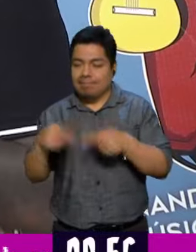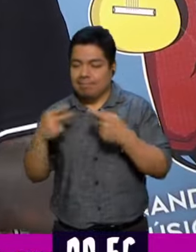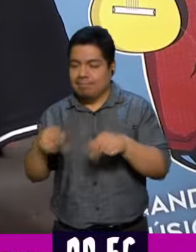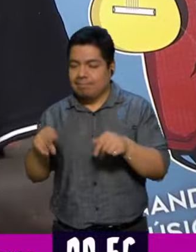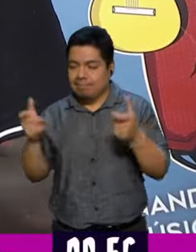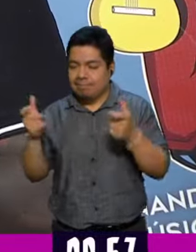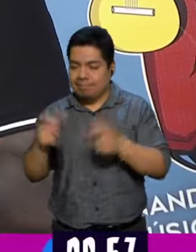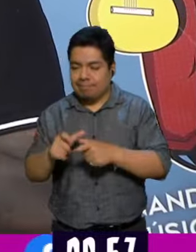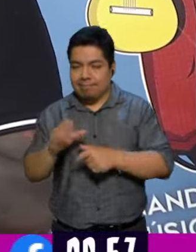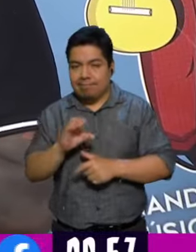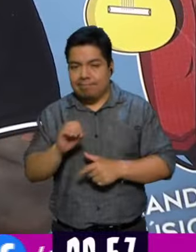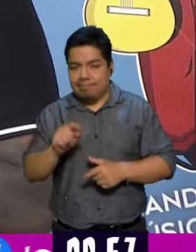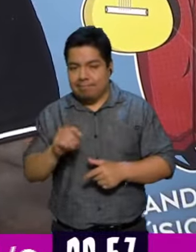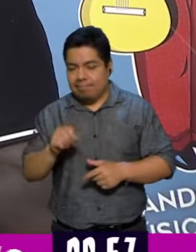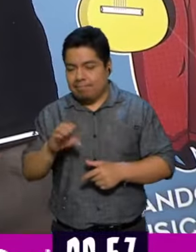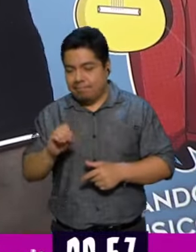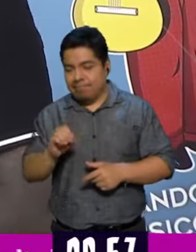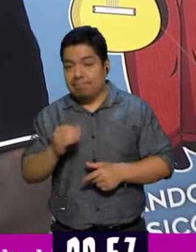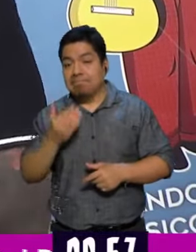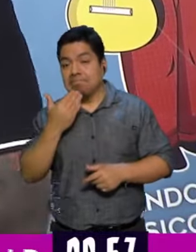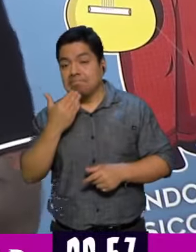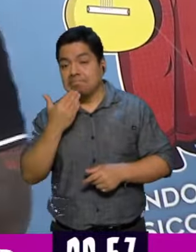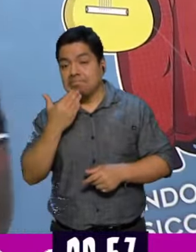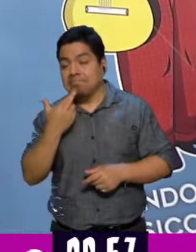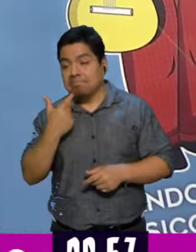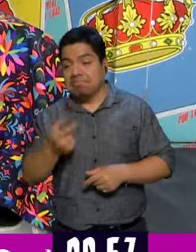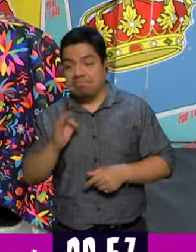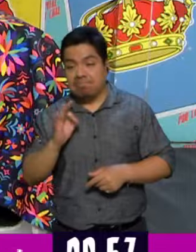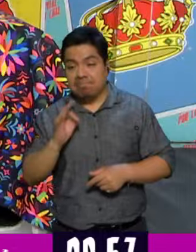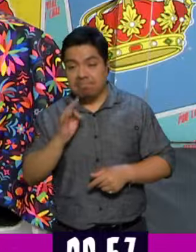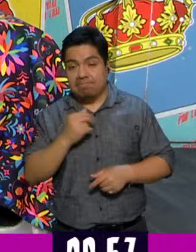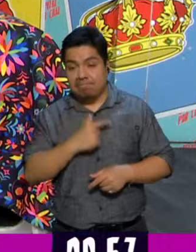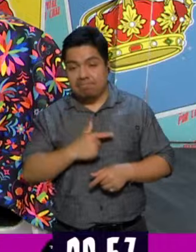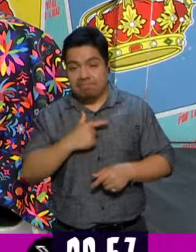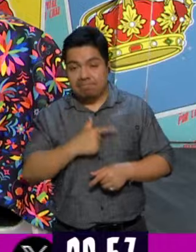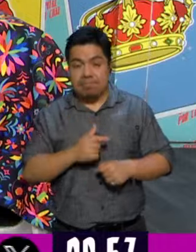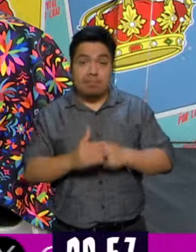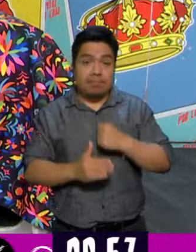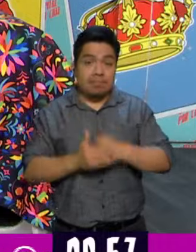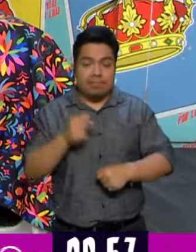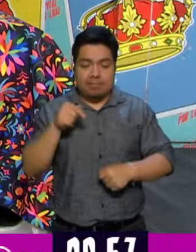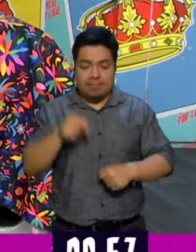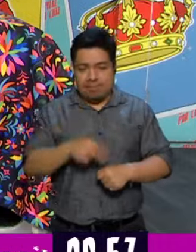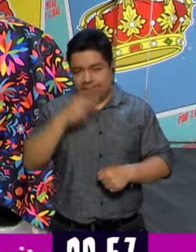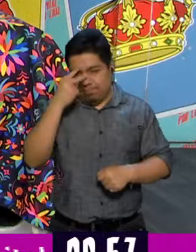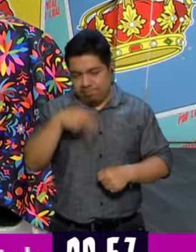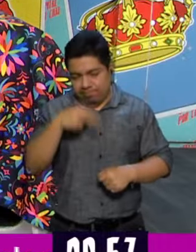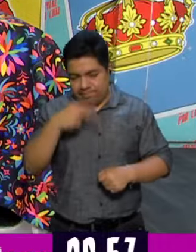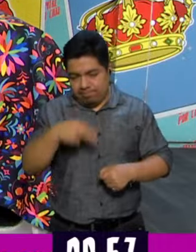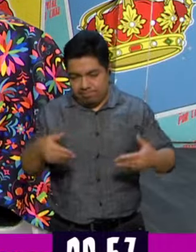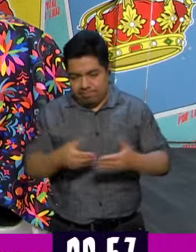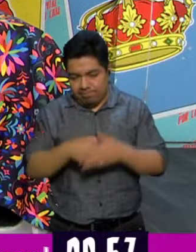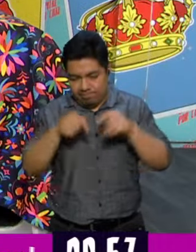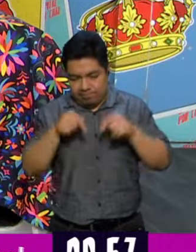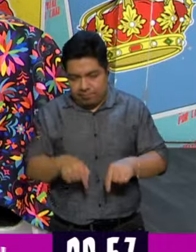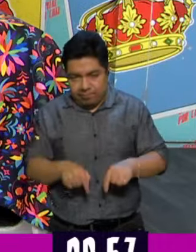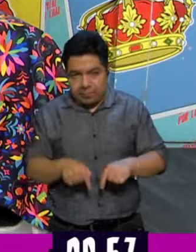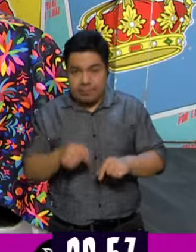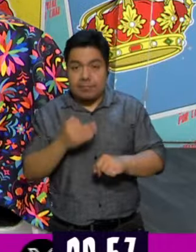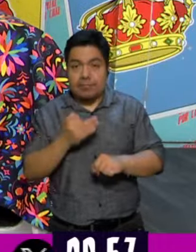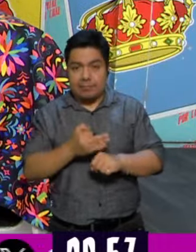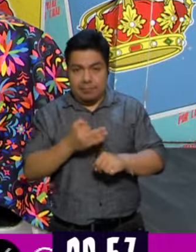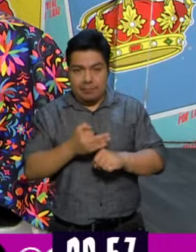pasteles del Costco, esto le ganan más. Es más negocio, es más pues negocio. Sí. Y aparte es mexicano, ¿eh? Bueno, vamos a